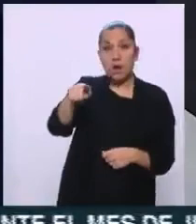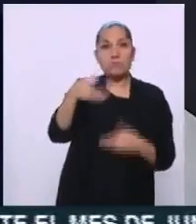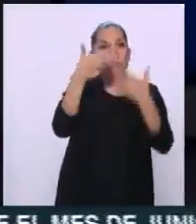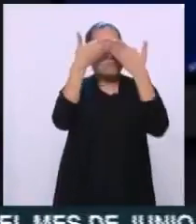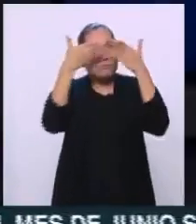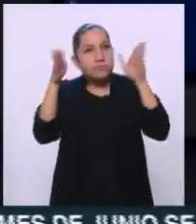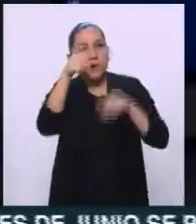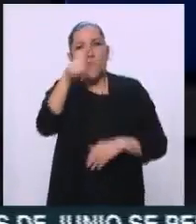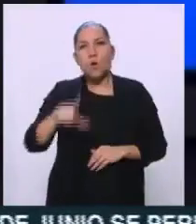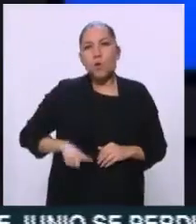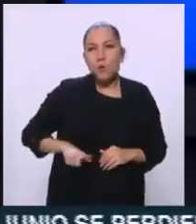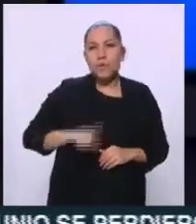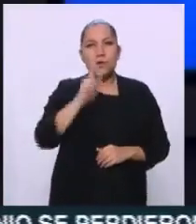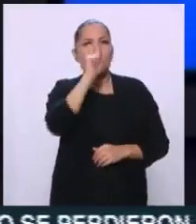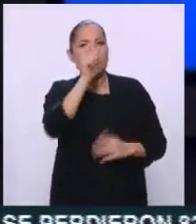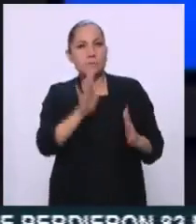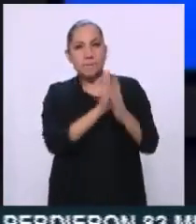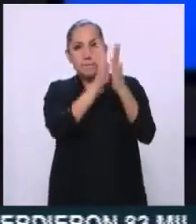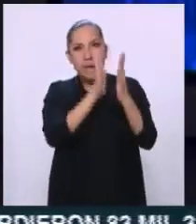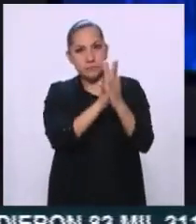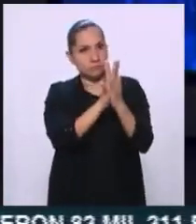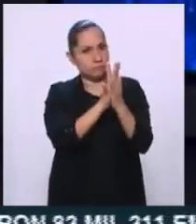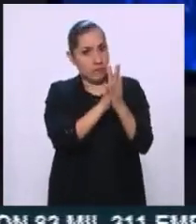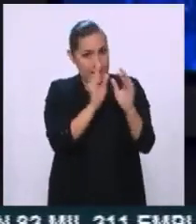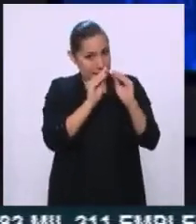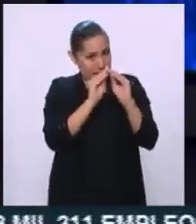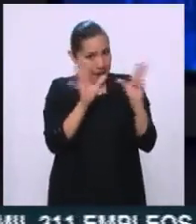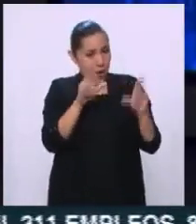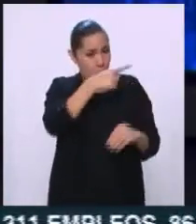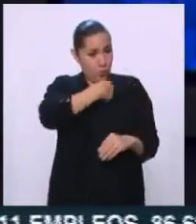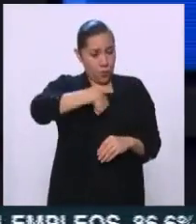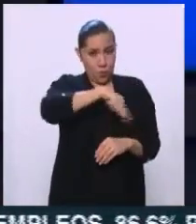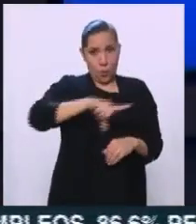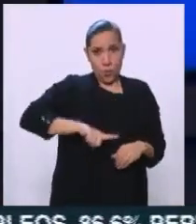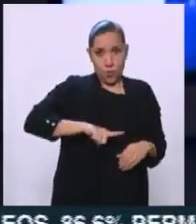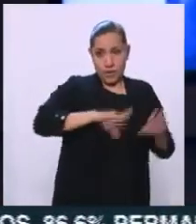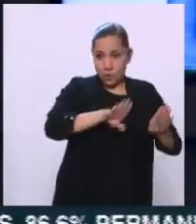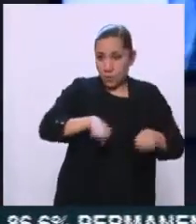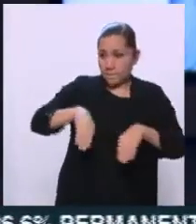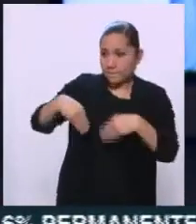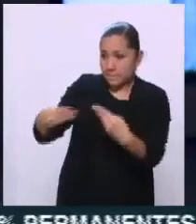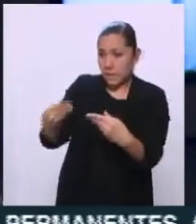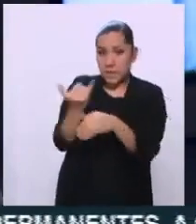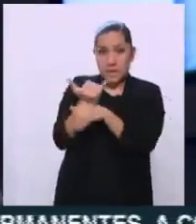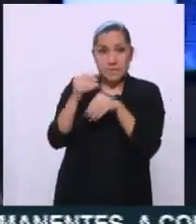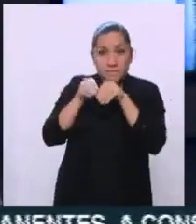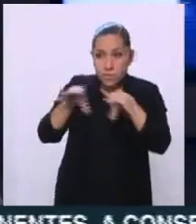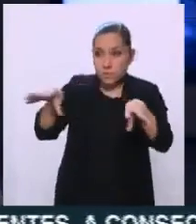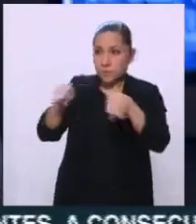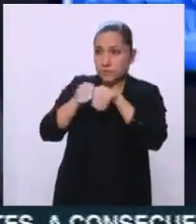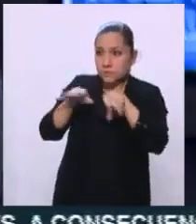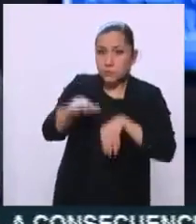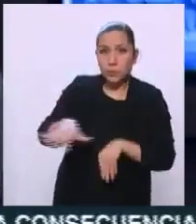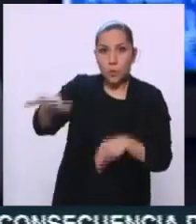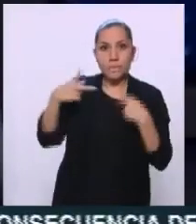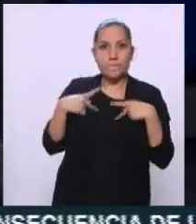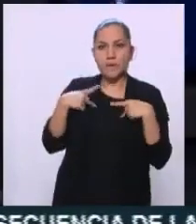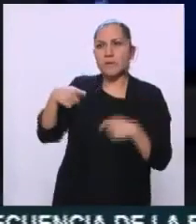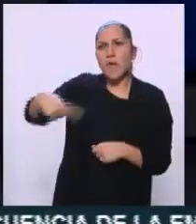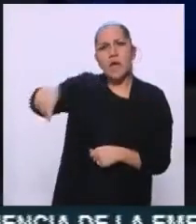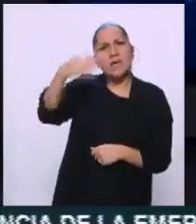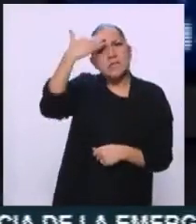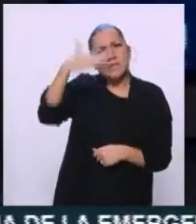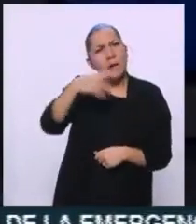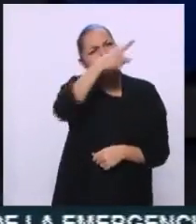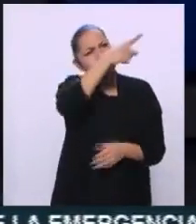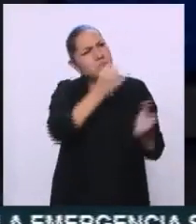dar información a la gente la empodera. El que la gente conozca por qué se toman decisiones y se disminuya la discrecionalidad, pues